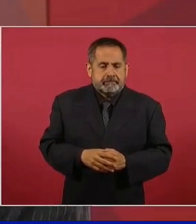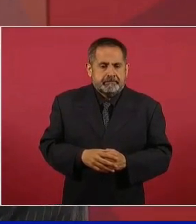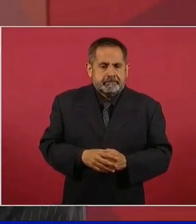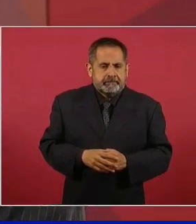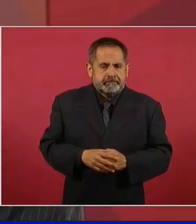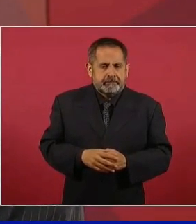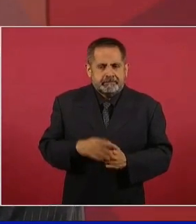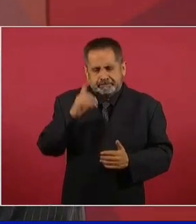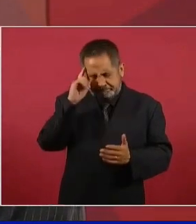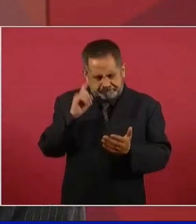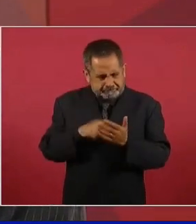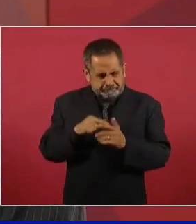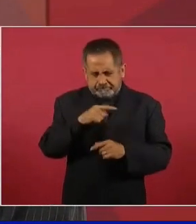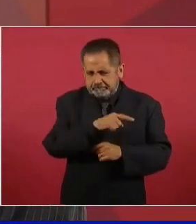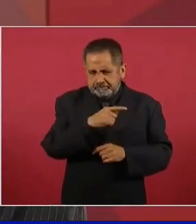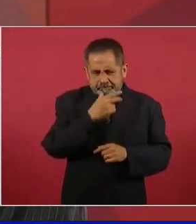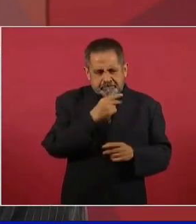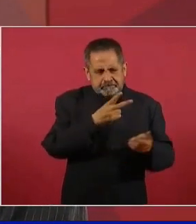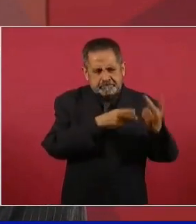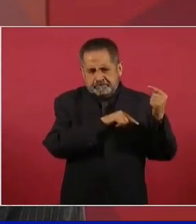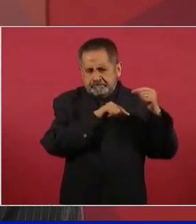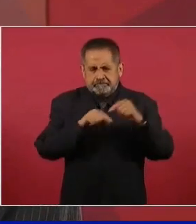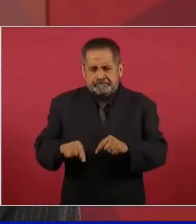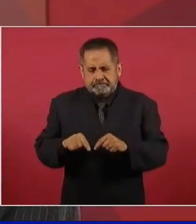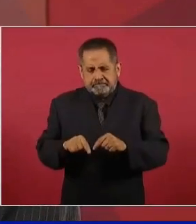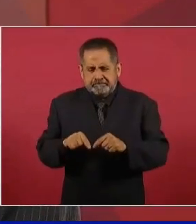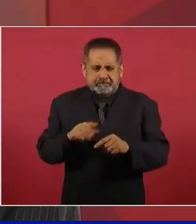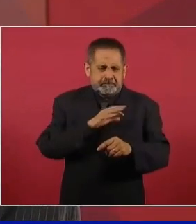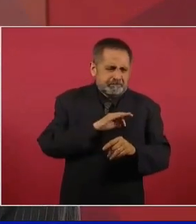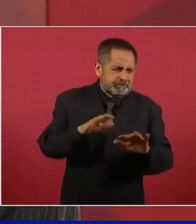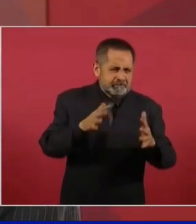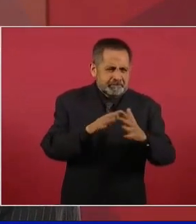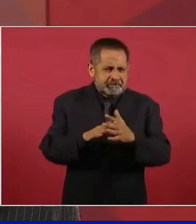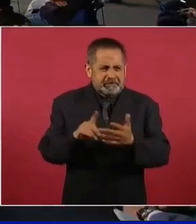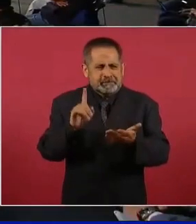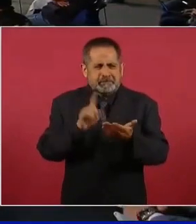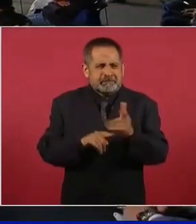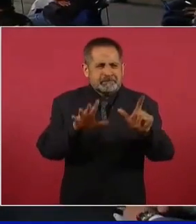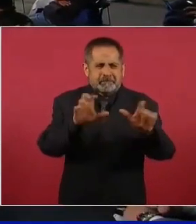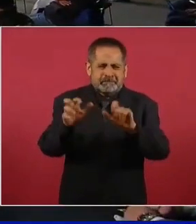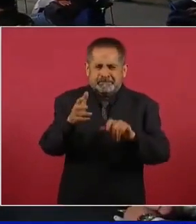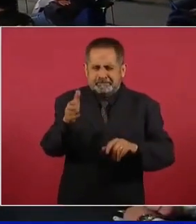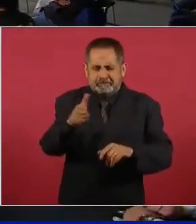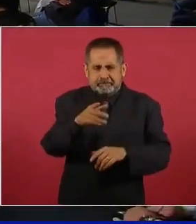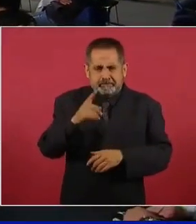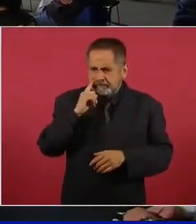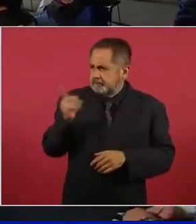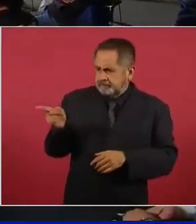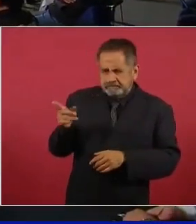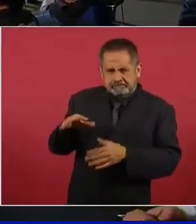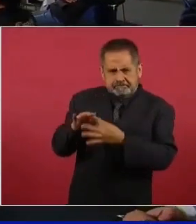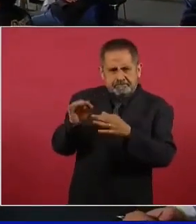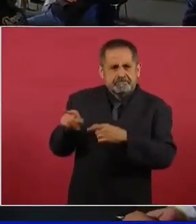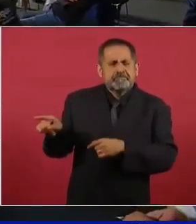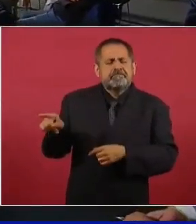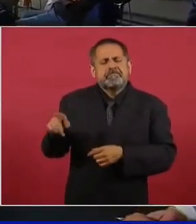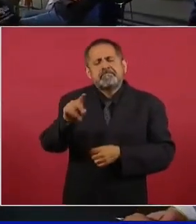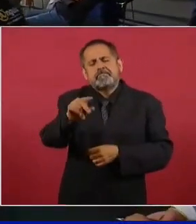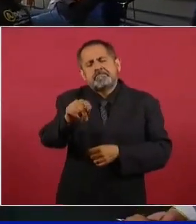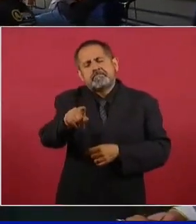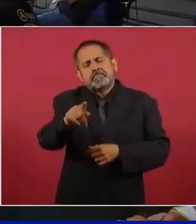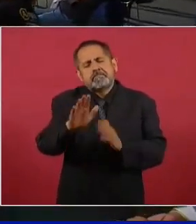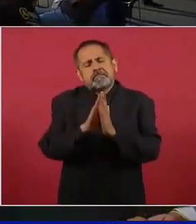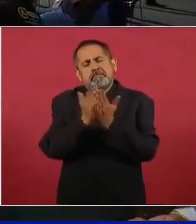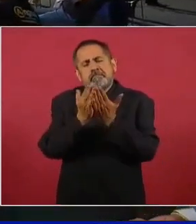Creo que estuvo a finales del 18. A ver, ¿por qué no en el